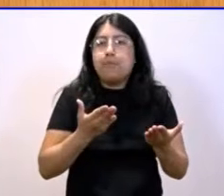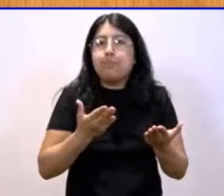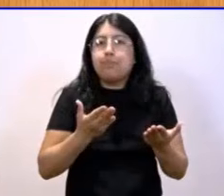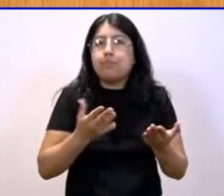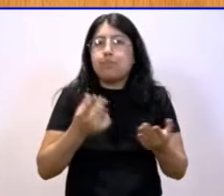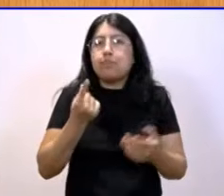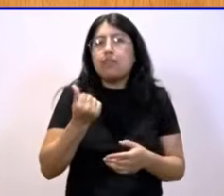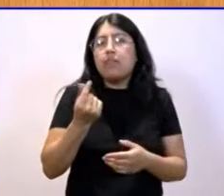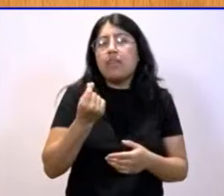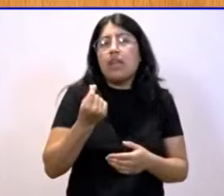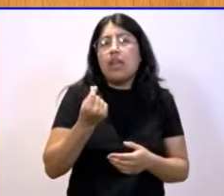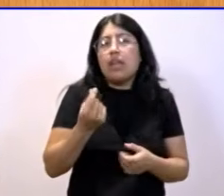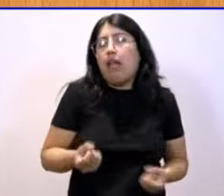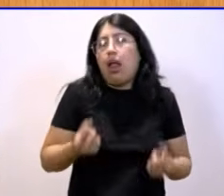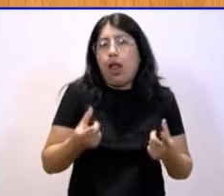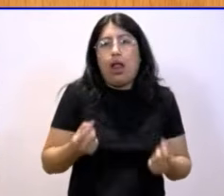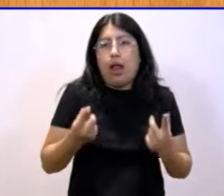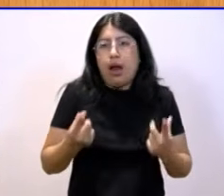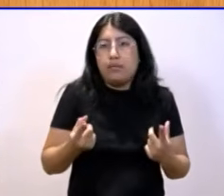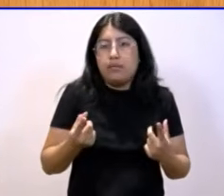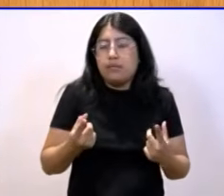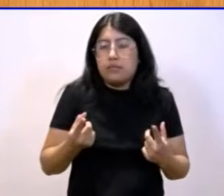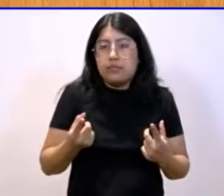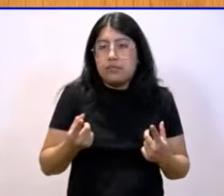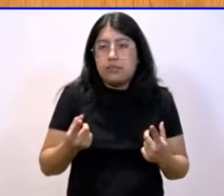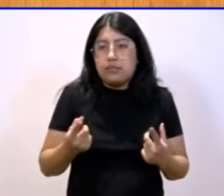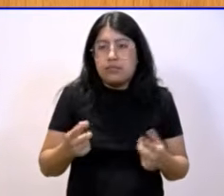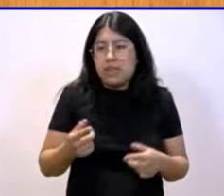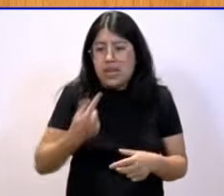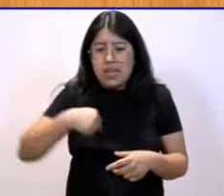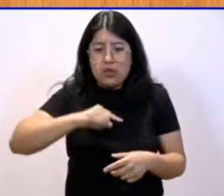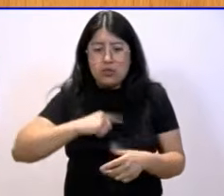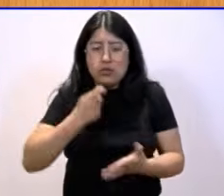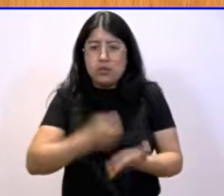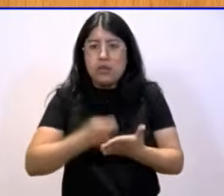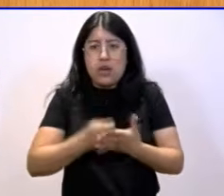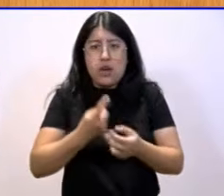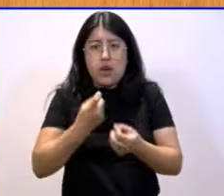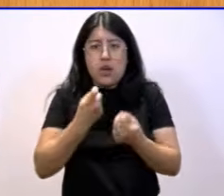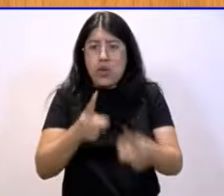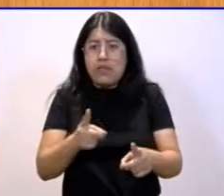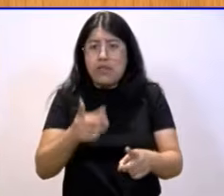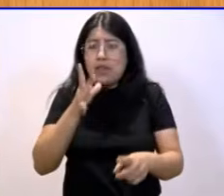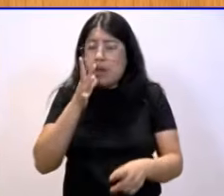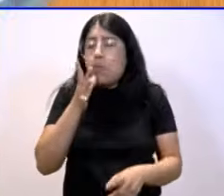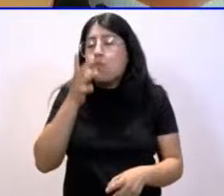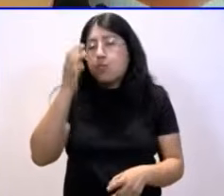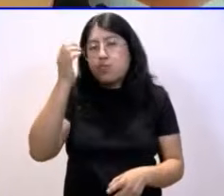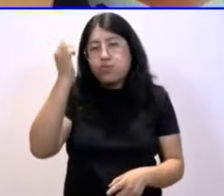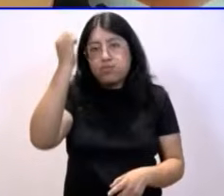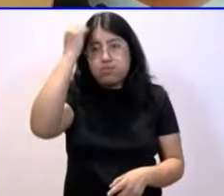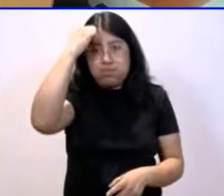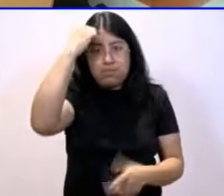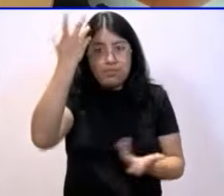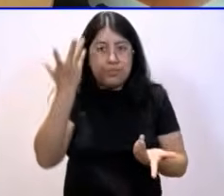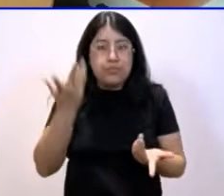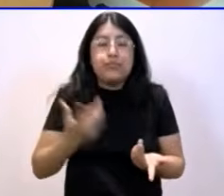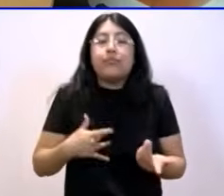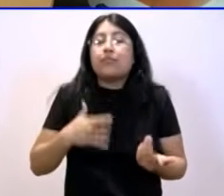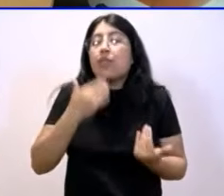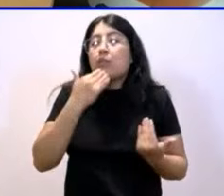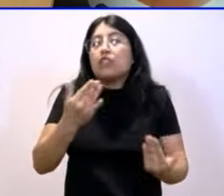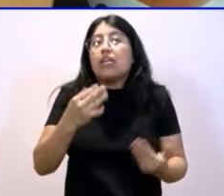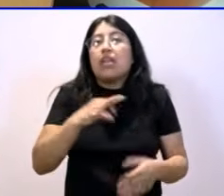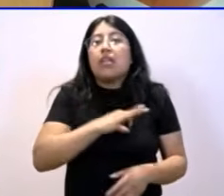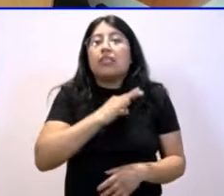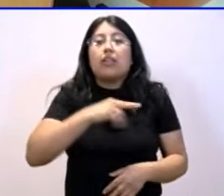dinero público pagando indemnizaciones que no tendríamos por qué pagar por mera cabezonería. Muchas gracias, señora